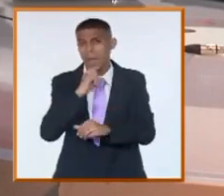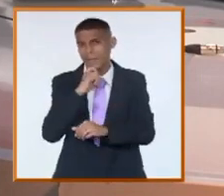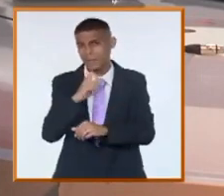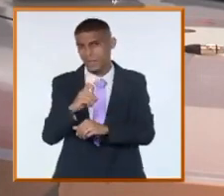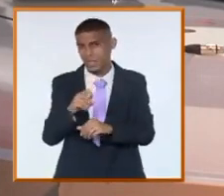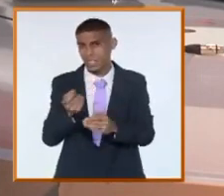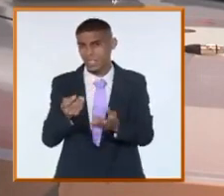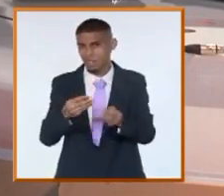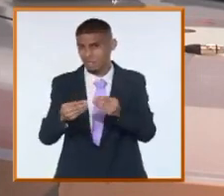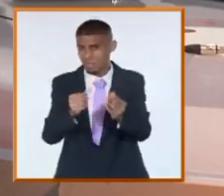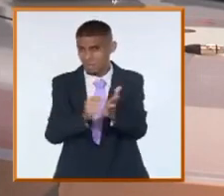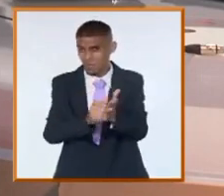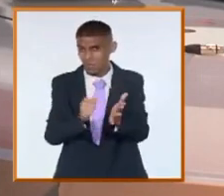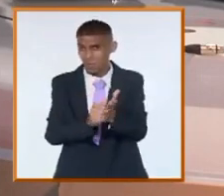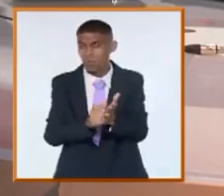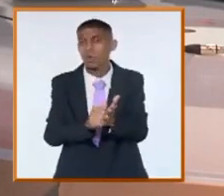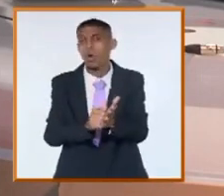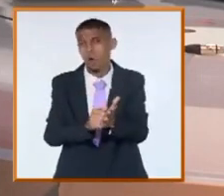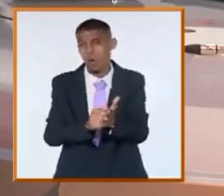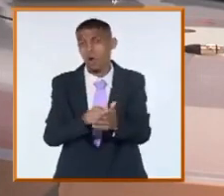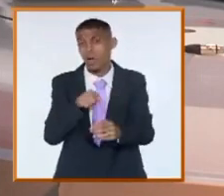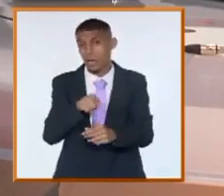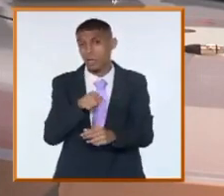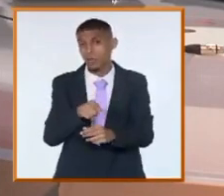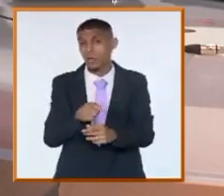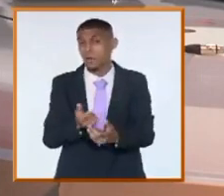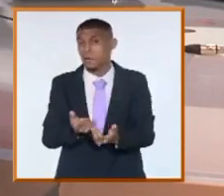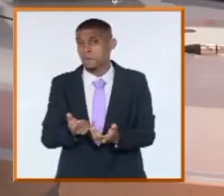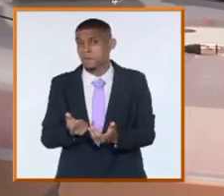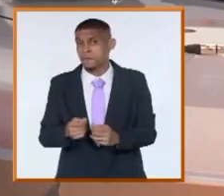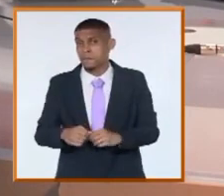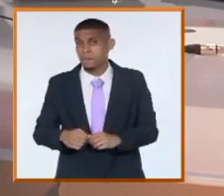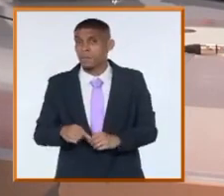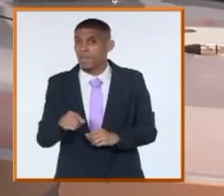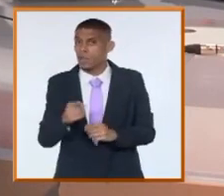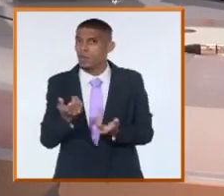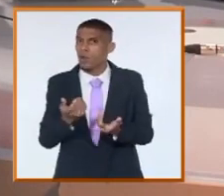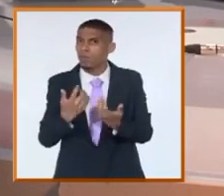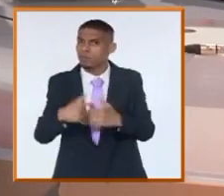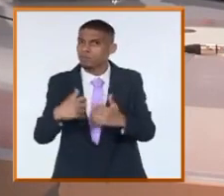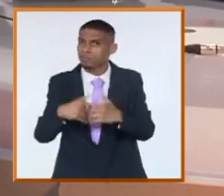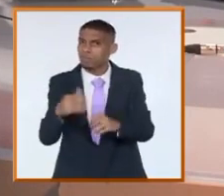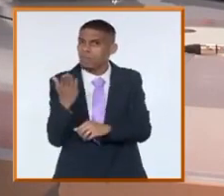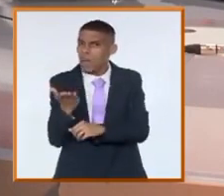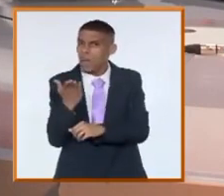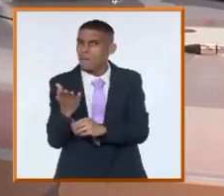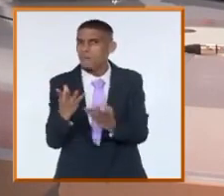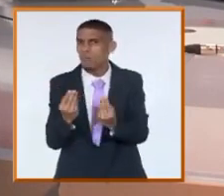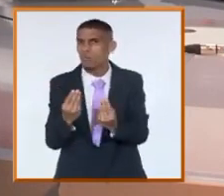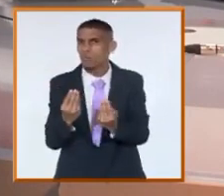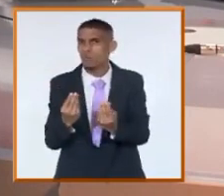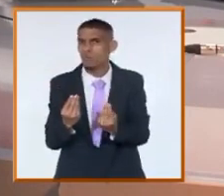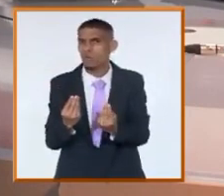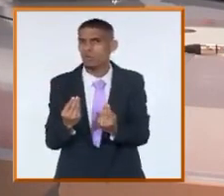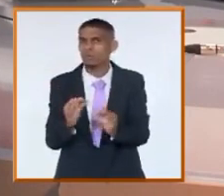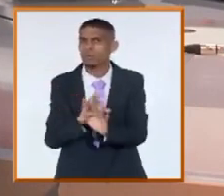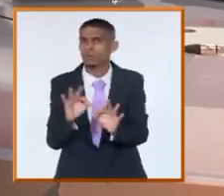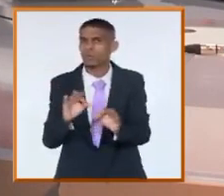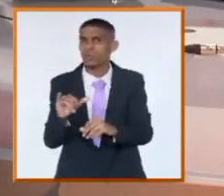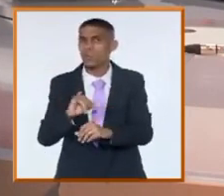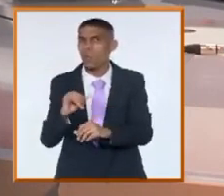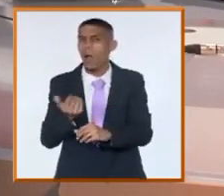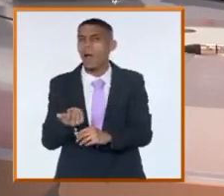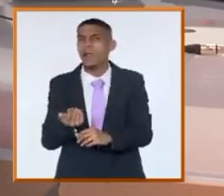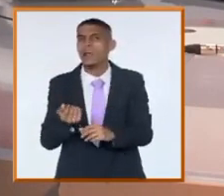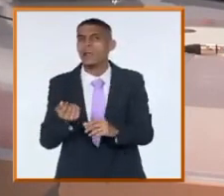la la cerámica son temas que tiene alta productividad y alta calidad y se transporta muchos